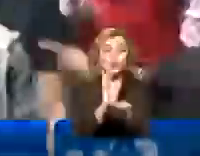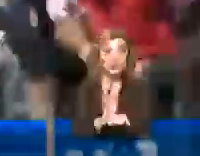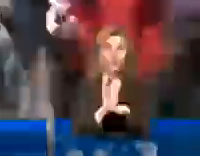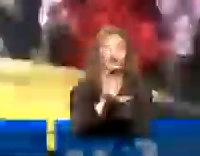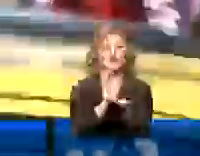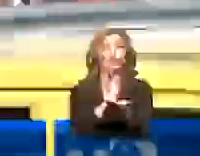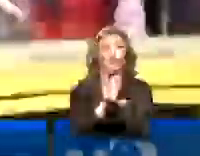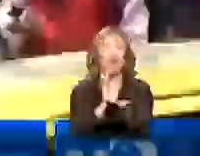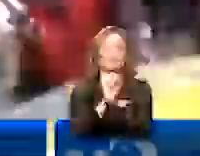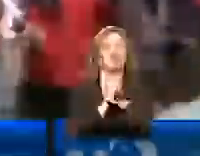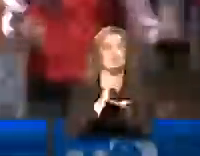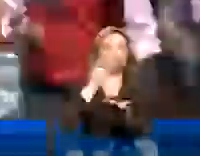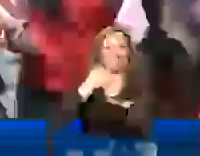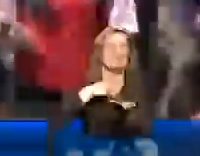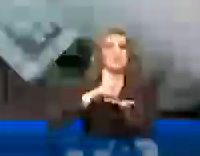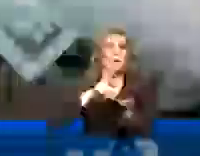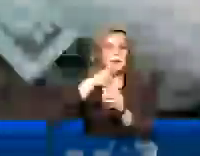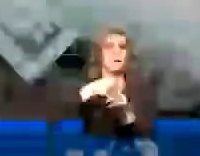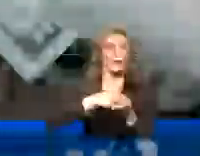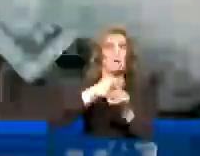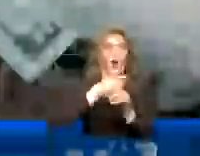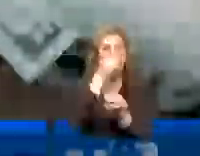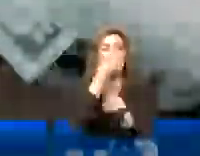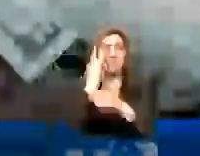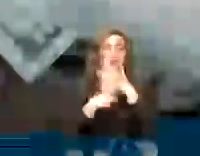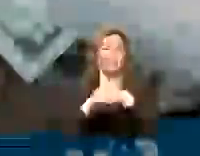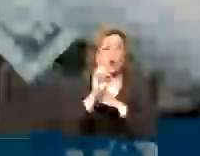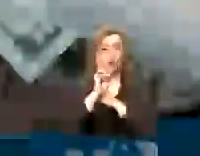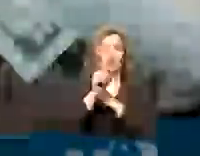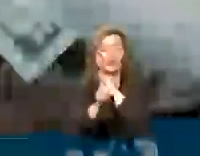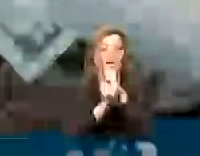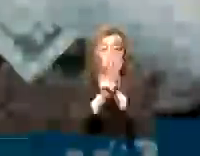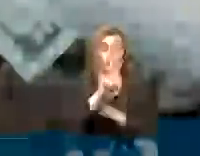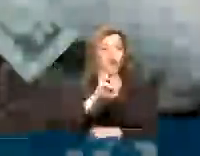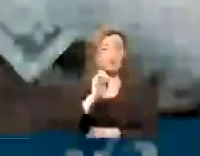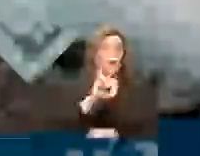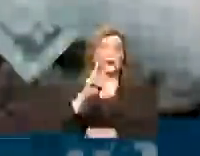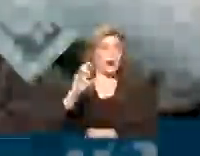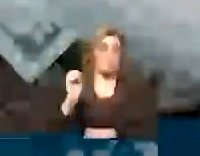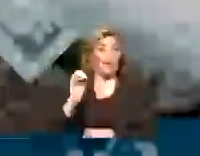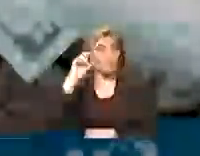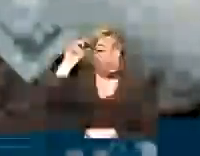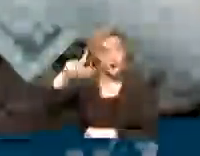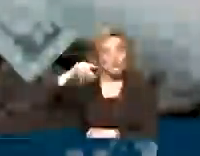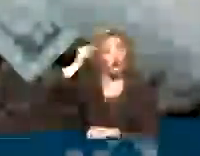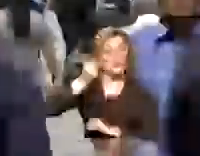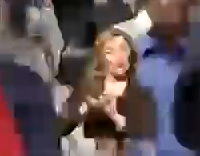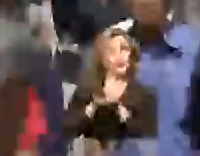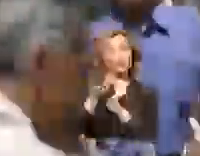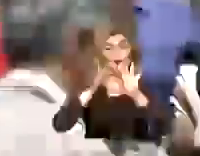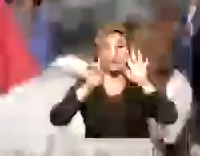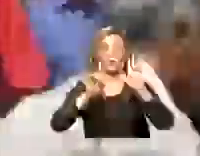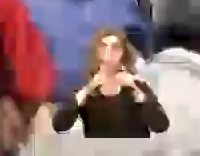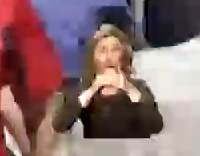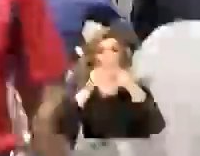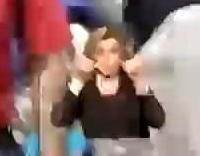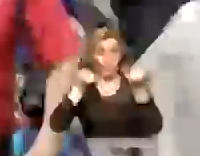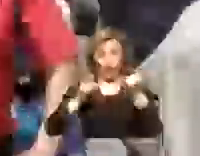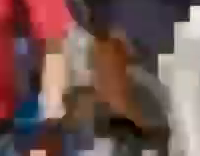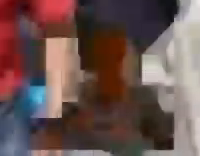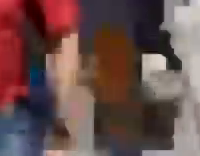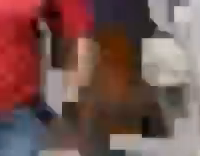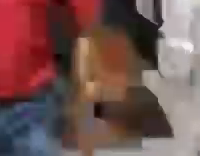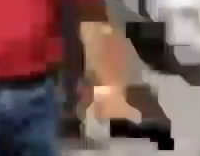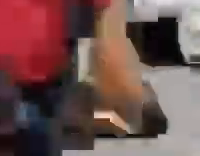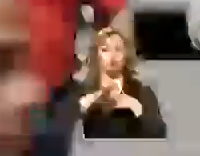Social, pensiones alimenticias y otros. Para 2020, el gobierno estableció un incremento de $6, por lo que hoy el salario básico